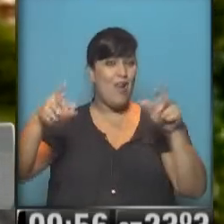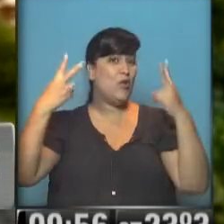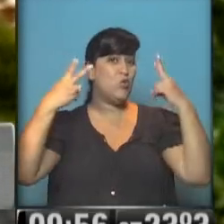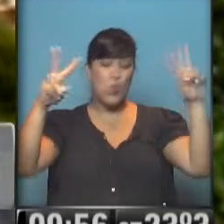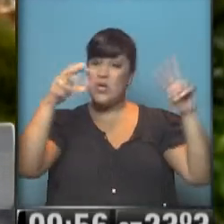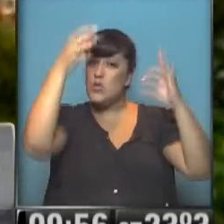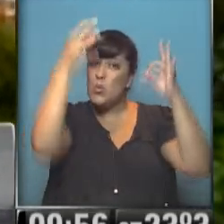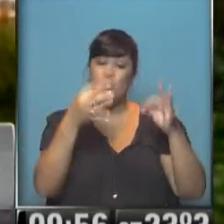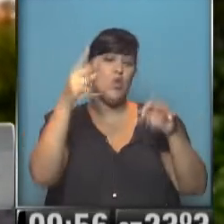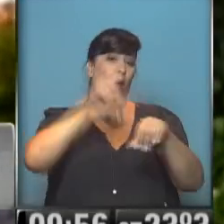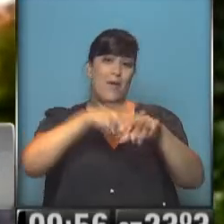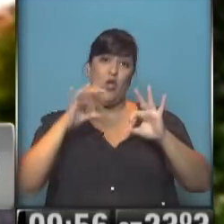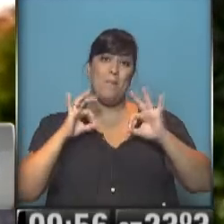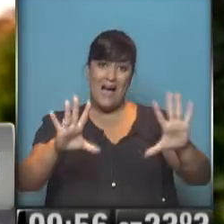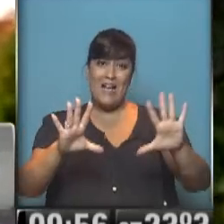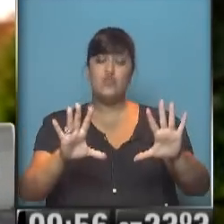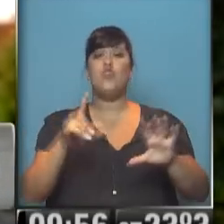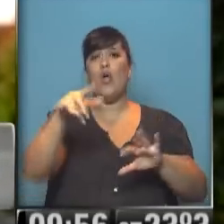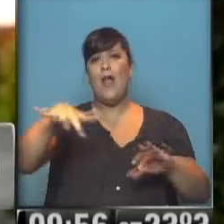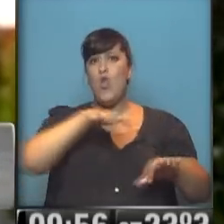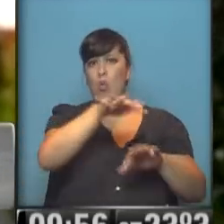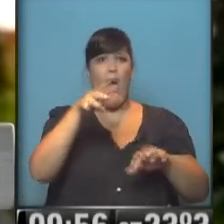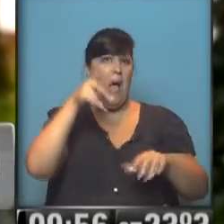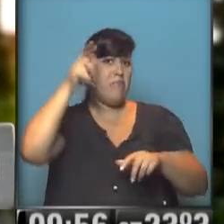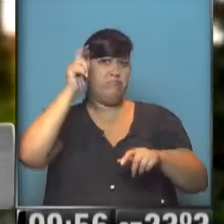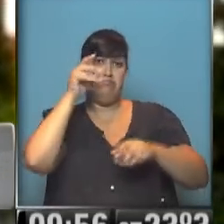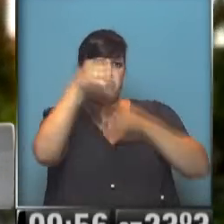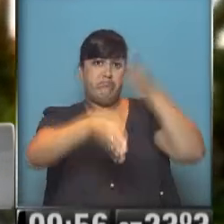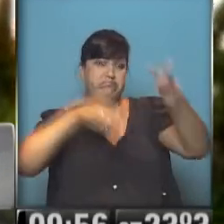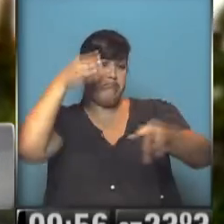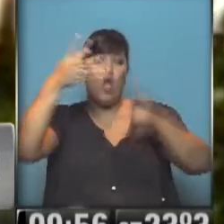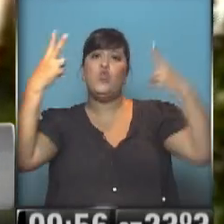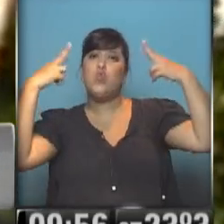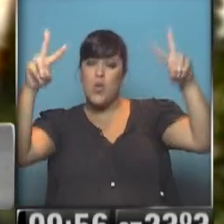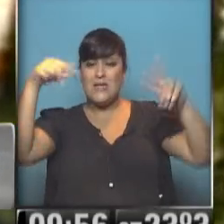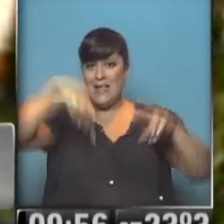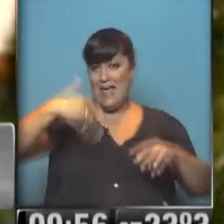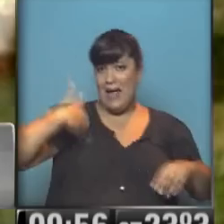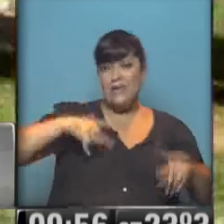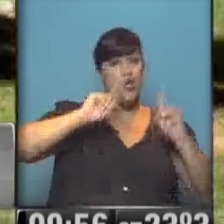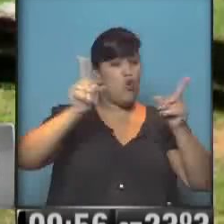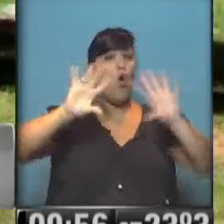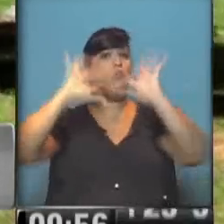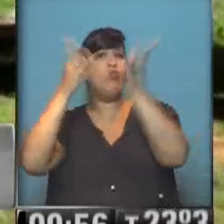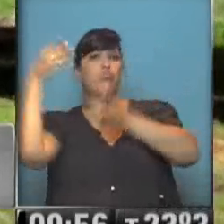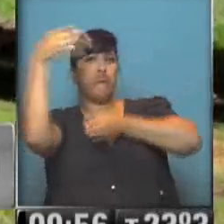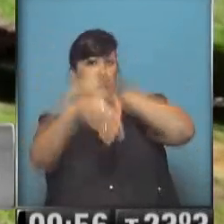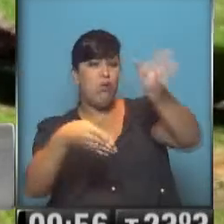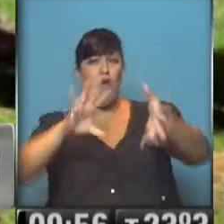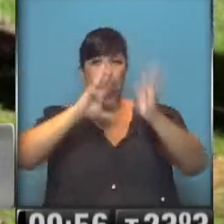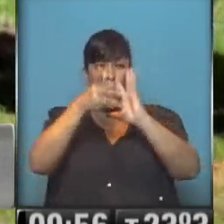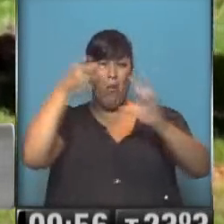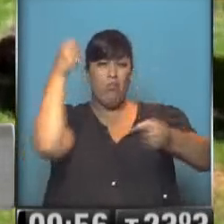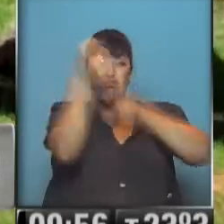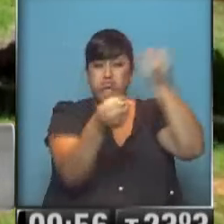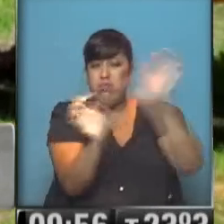recordemos unas vacaciones estamos hablando de un lugar muy visitado por turistas no solamente nacionales sino a nivel internacional fue un ataque de terror varias